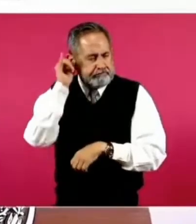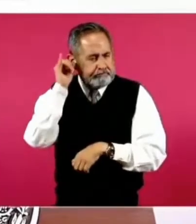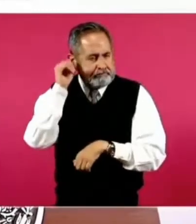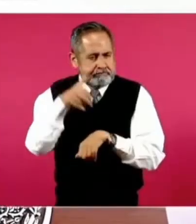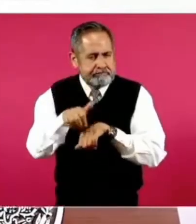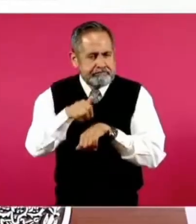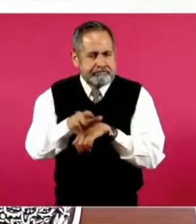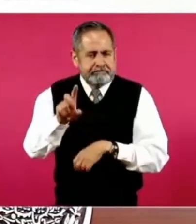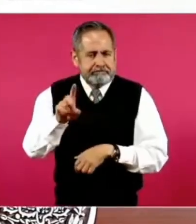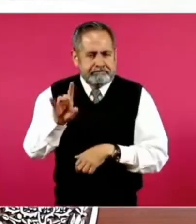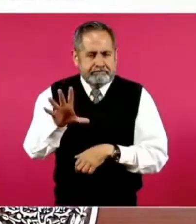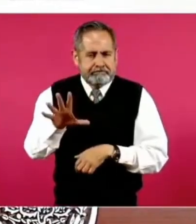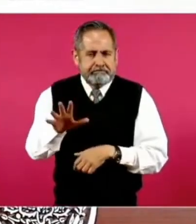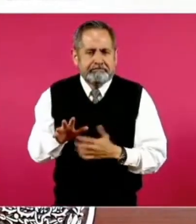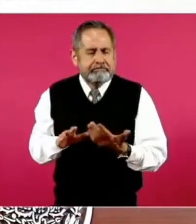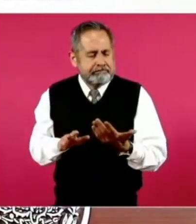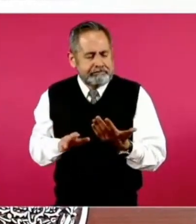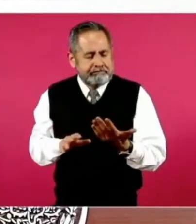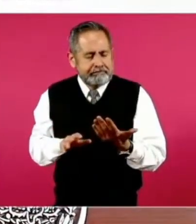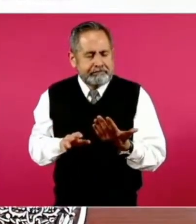las reacciones